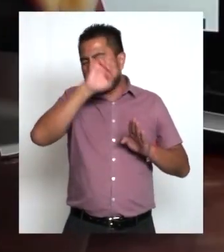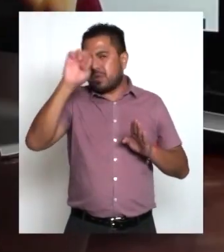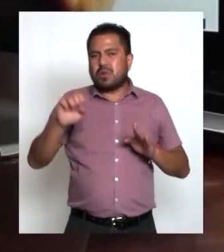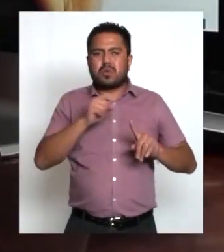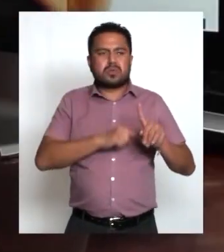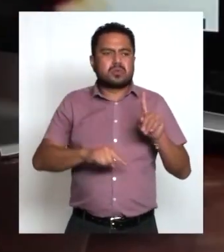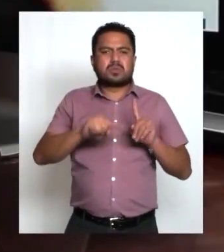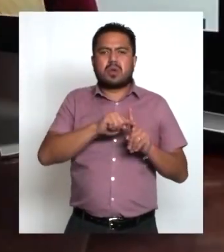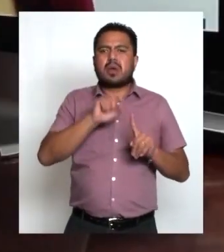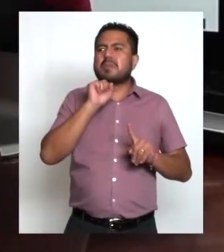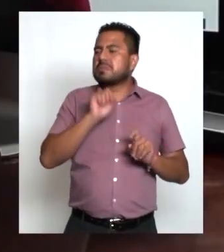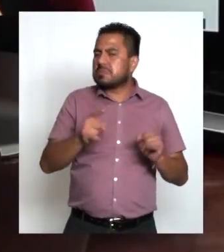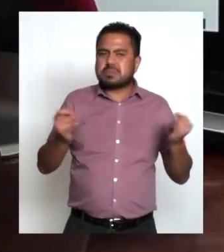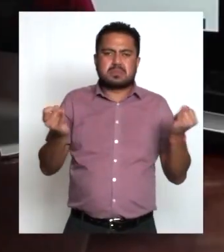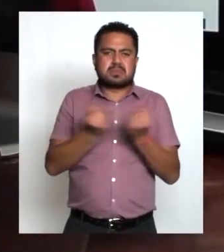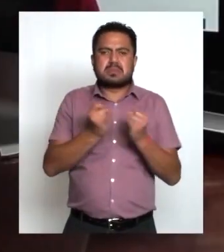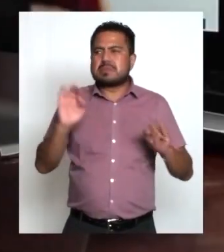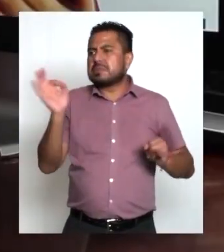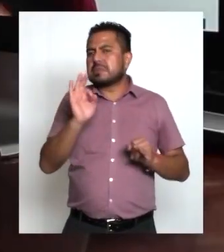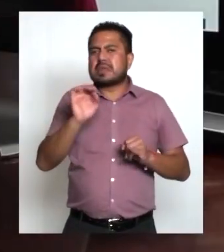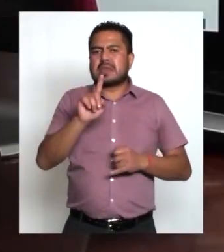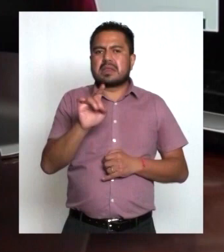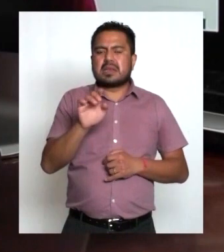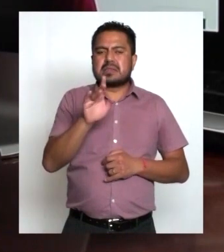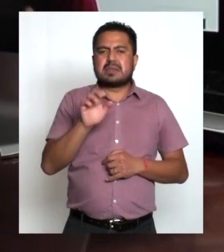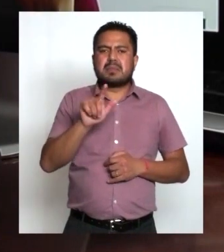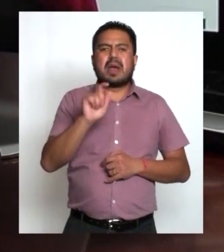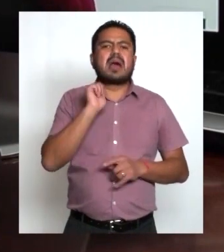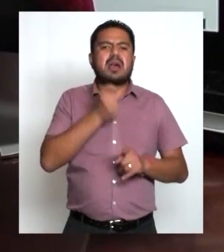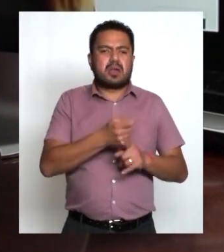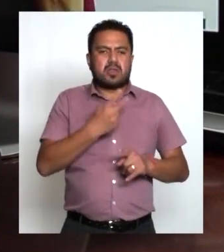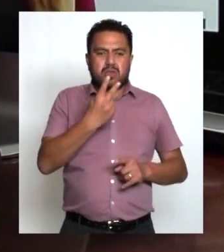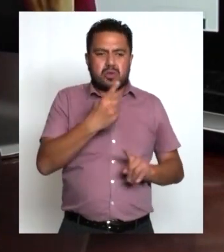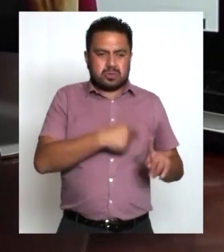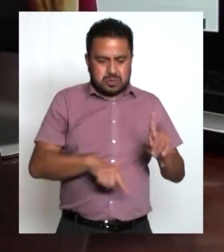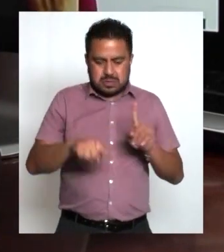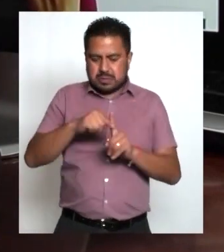por ejemplo, hacer una suma son las mismas. En el caso del decimal, cuando